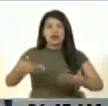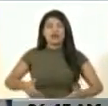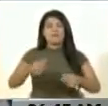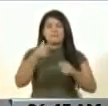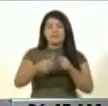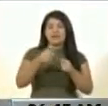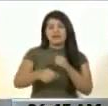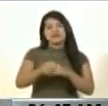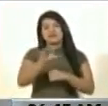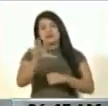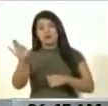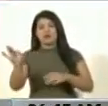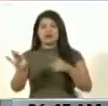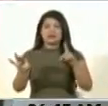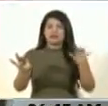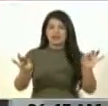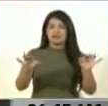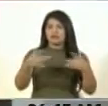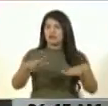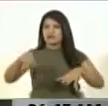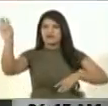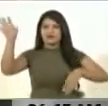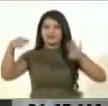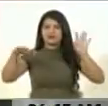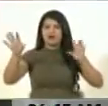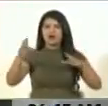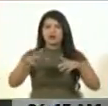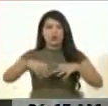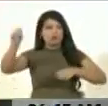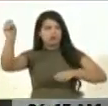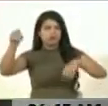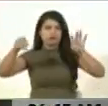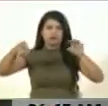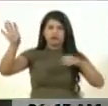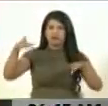venido incautando en otros países que se tiene